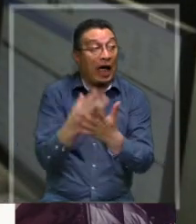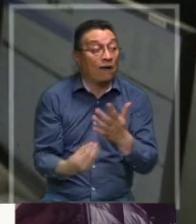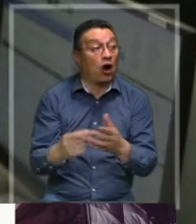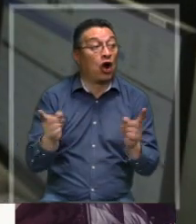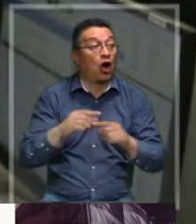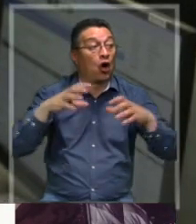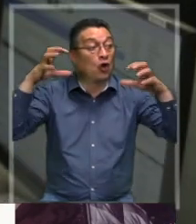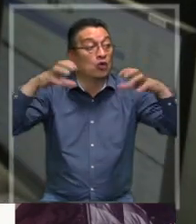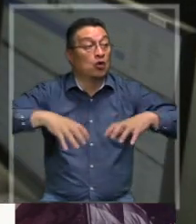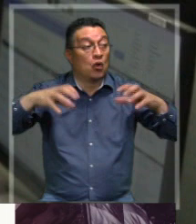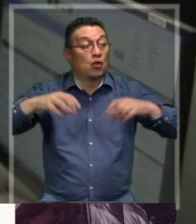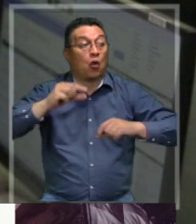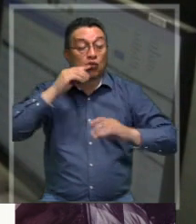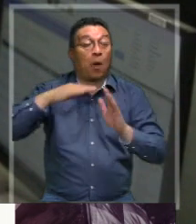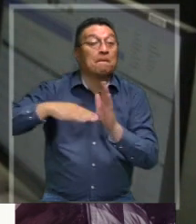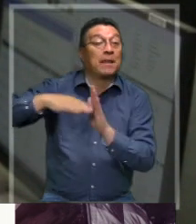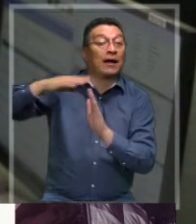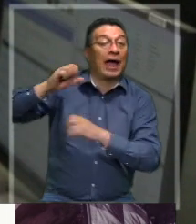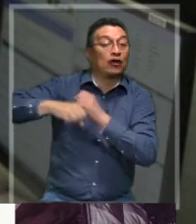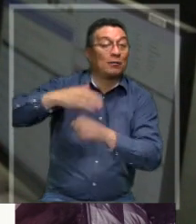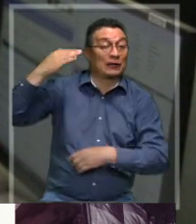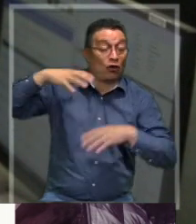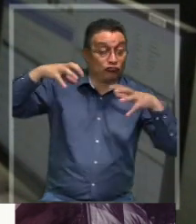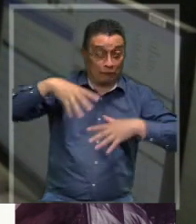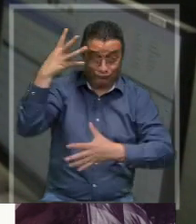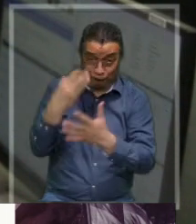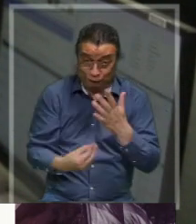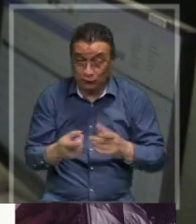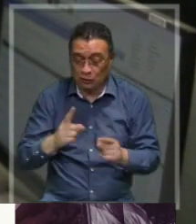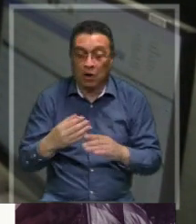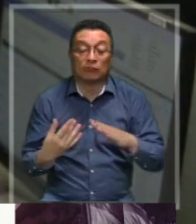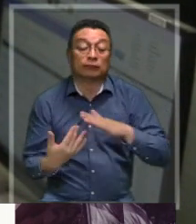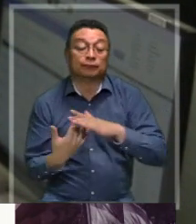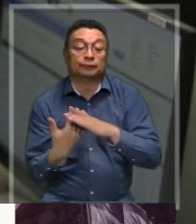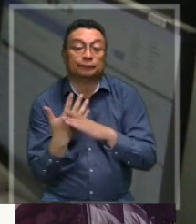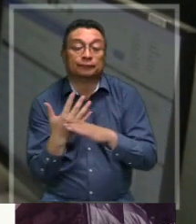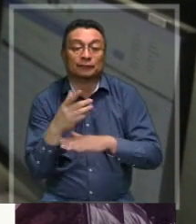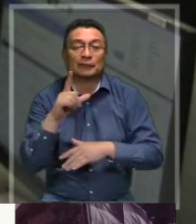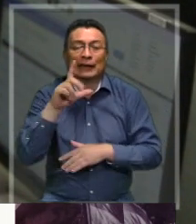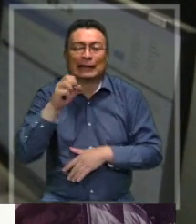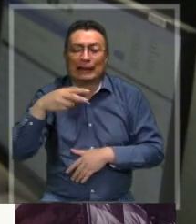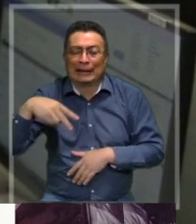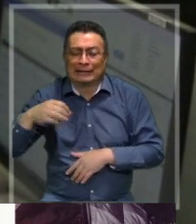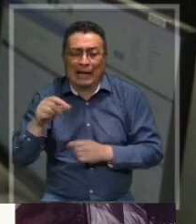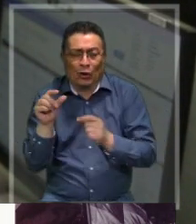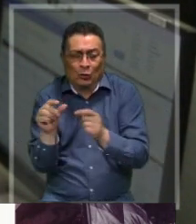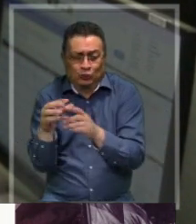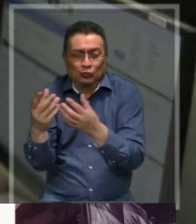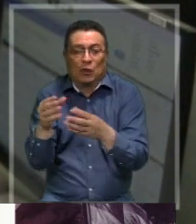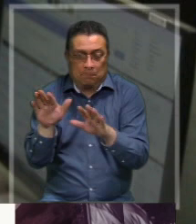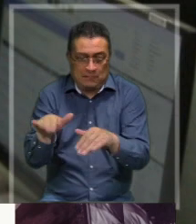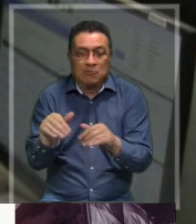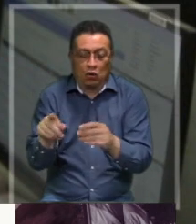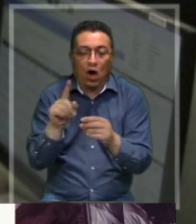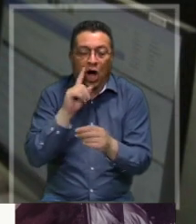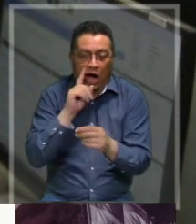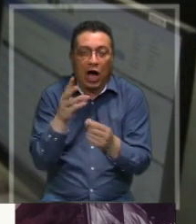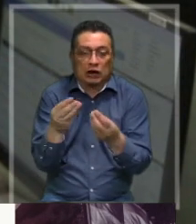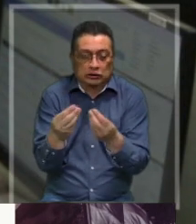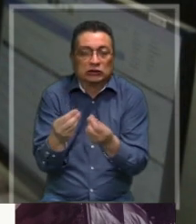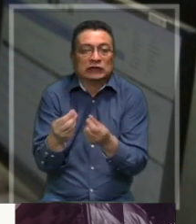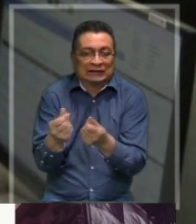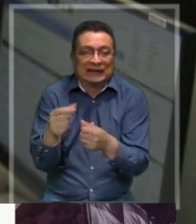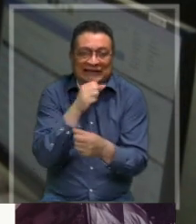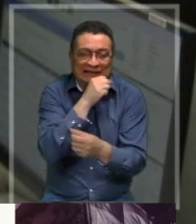estas lluvias un poco mayores a las que tuvimos el año pasado. Por lo tanto, la vegetación leñosa, la más gruesa, mantiene su condición de estrés.